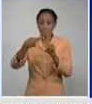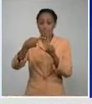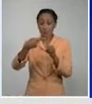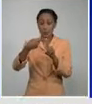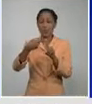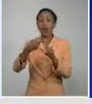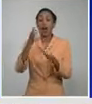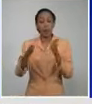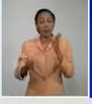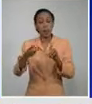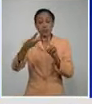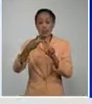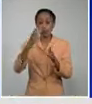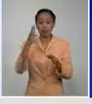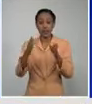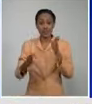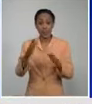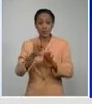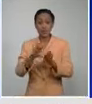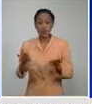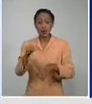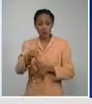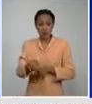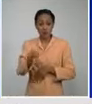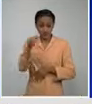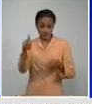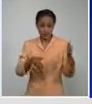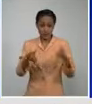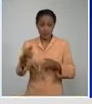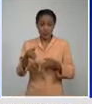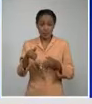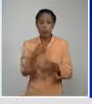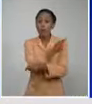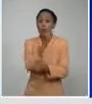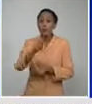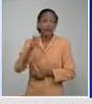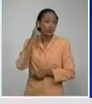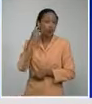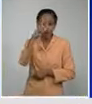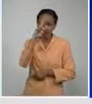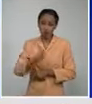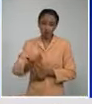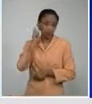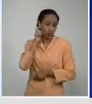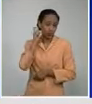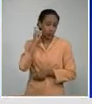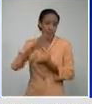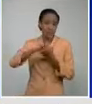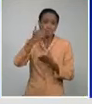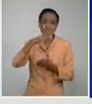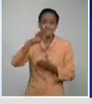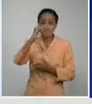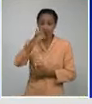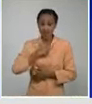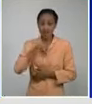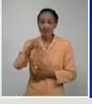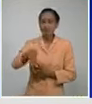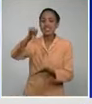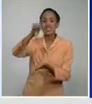de su aplicación, y hoy que está aquí la profesora María Eugenia Toledo Romaní, del Centro